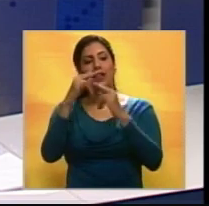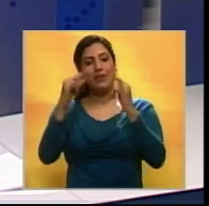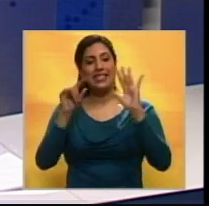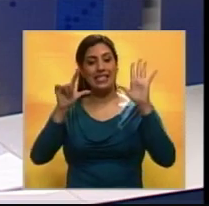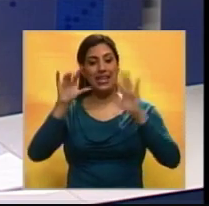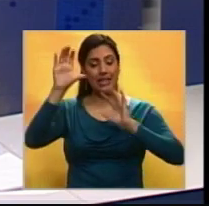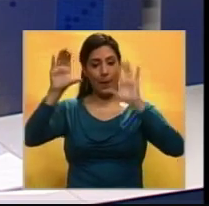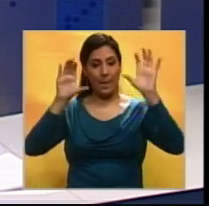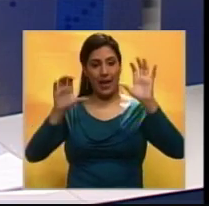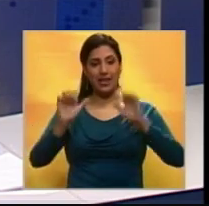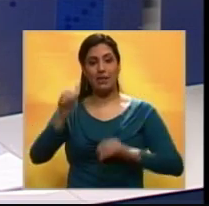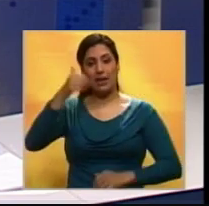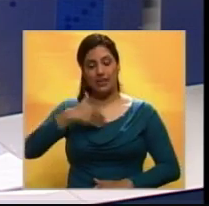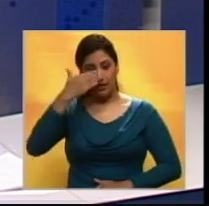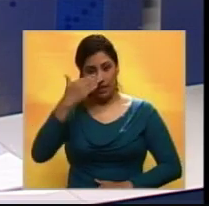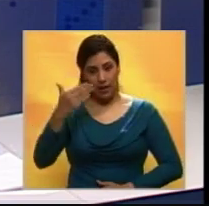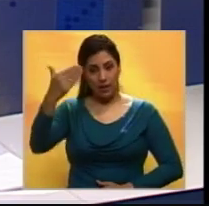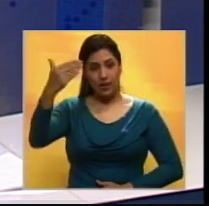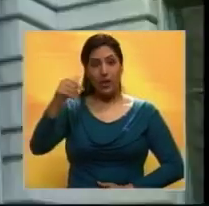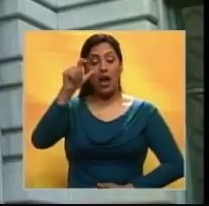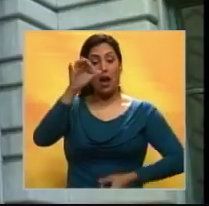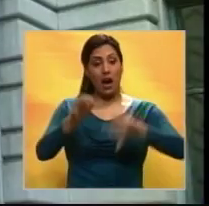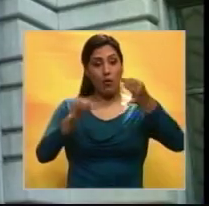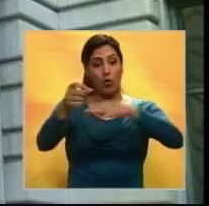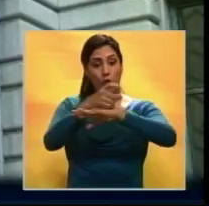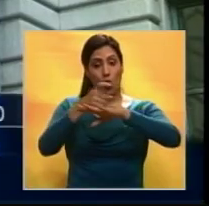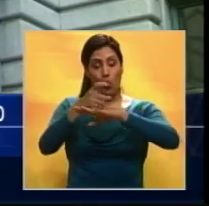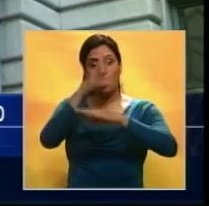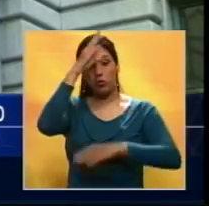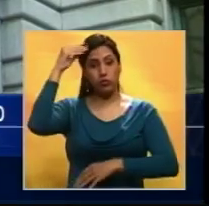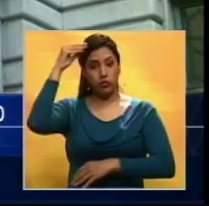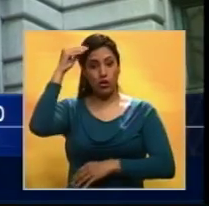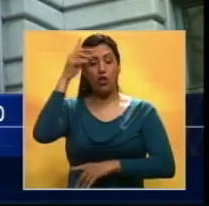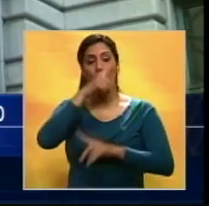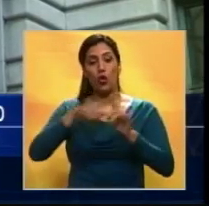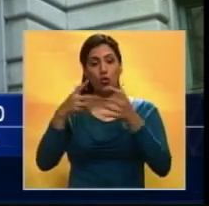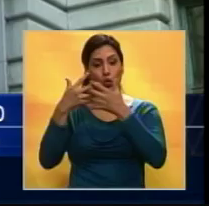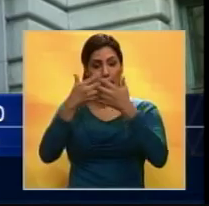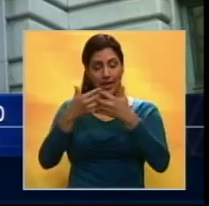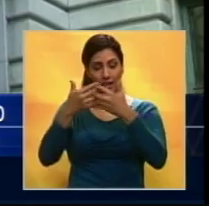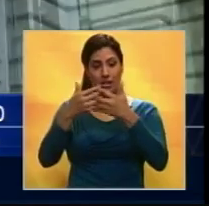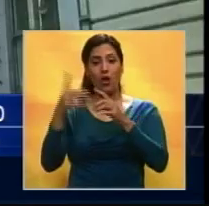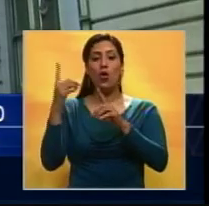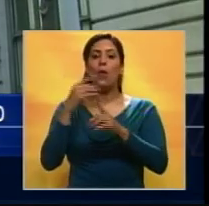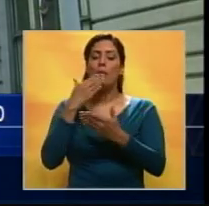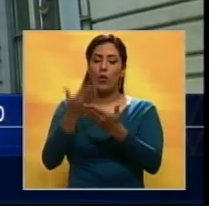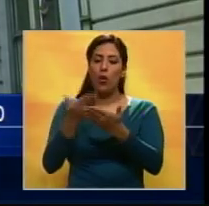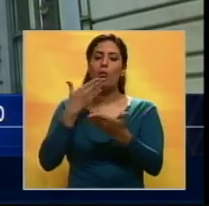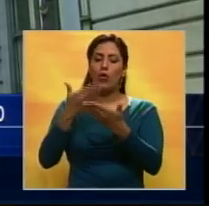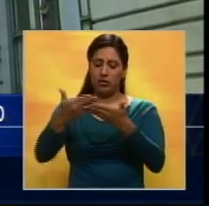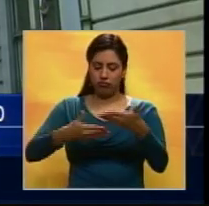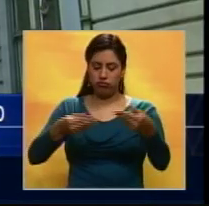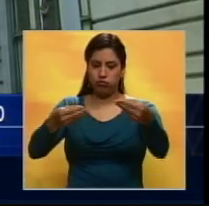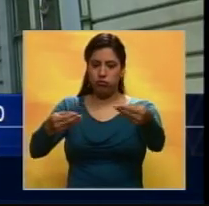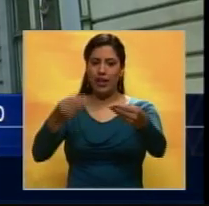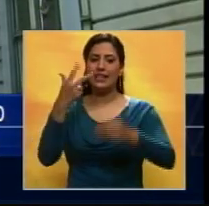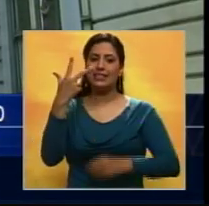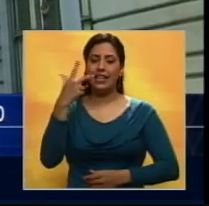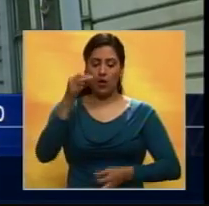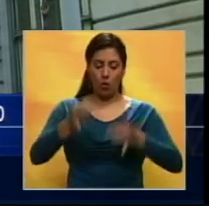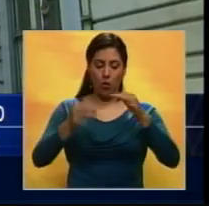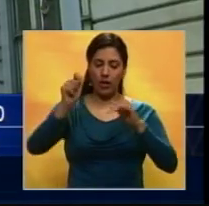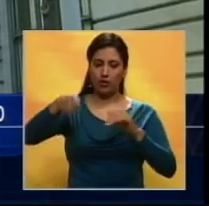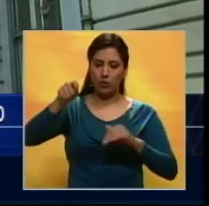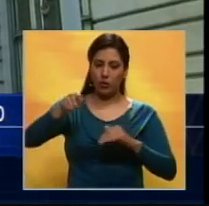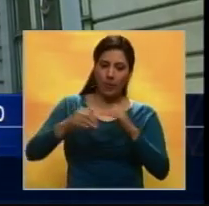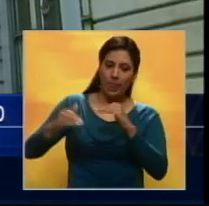7 países de mayoría musulmana. Los abogados del gobierno de Donald Trump y de los estados litigantes presentaron sus argumentos ante los 3 magistrados